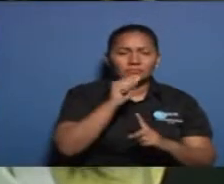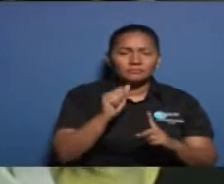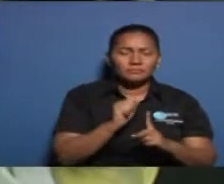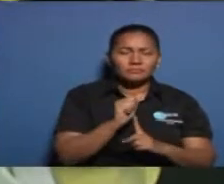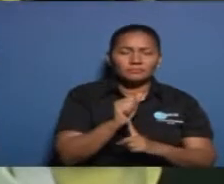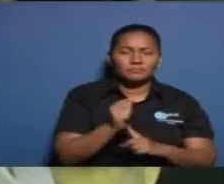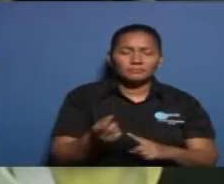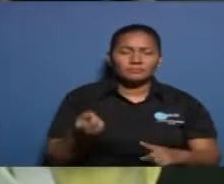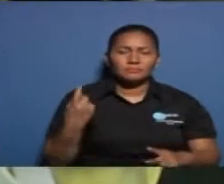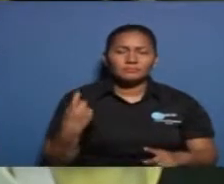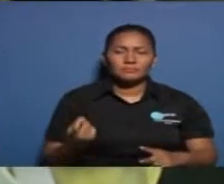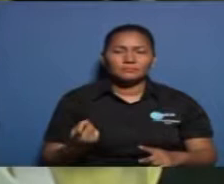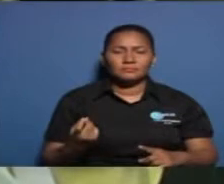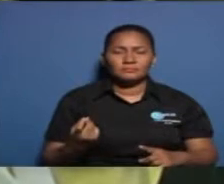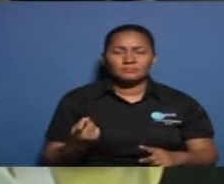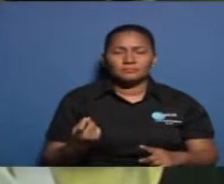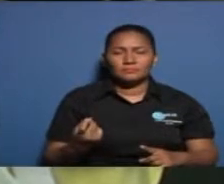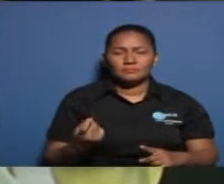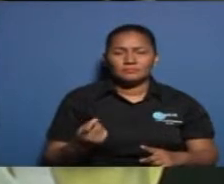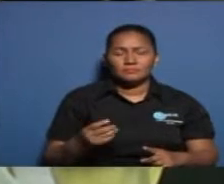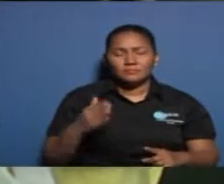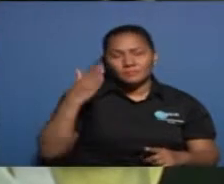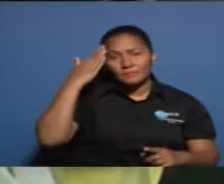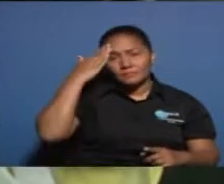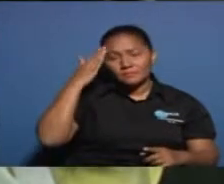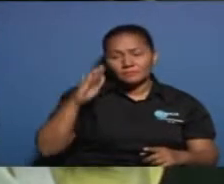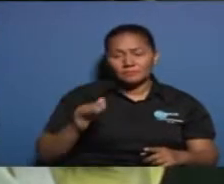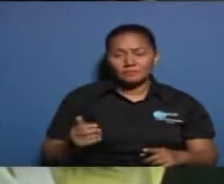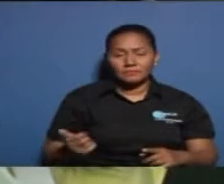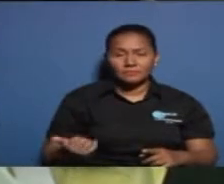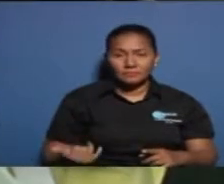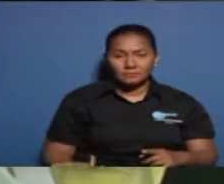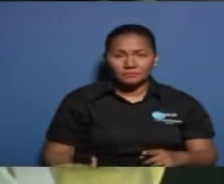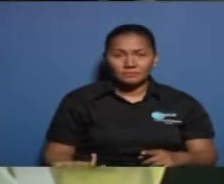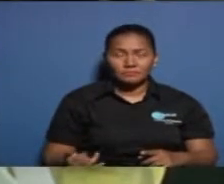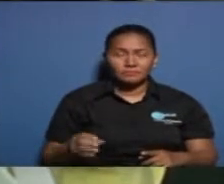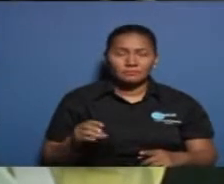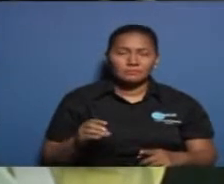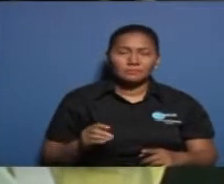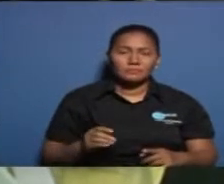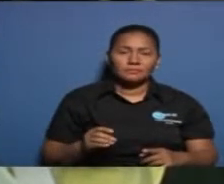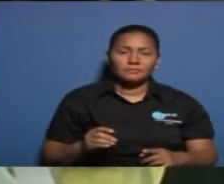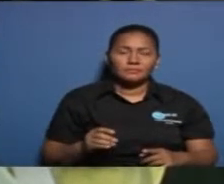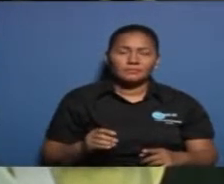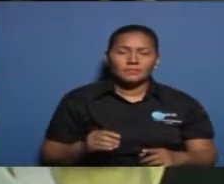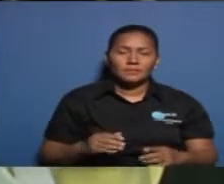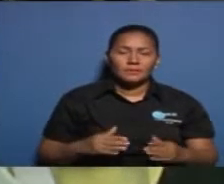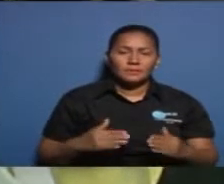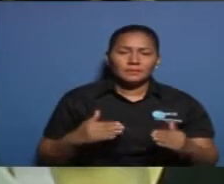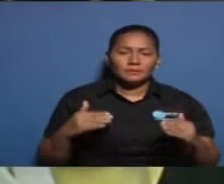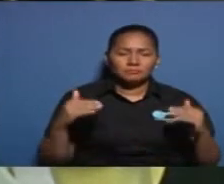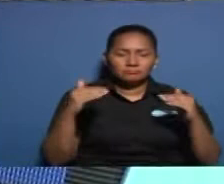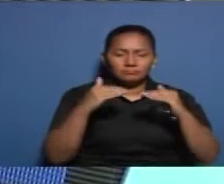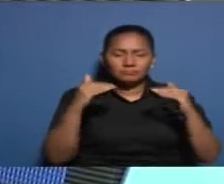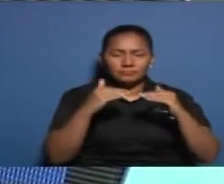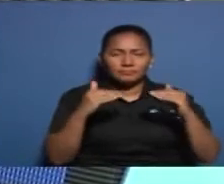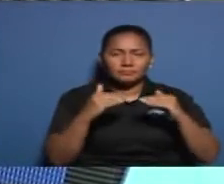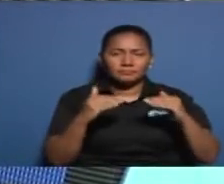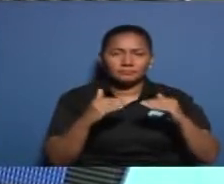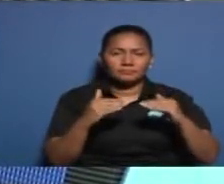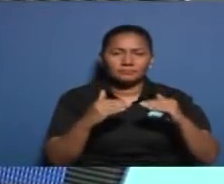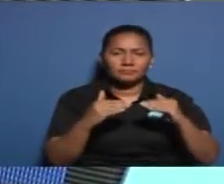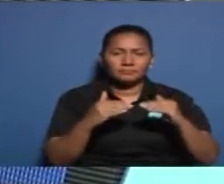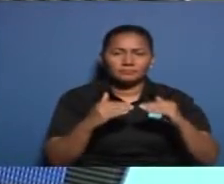lo que sí sabemos hoy día es que la promoción de la igualdad de género la equidad de género